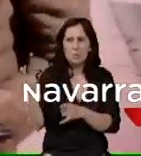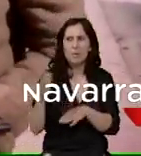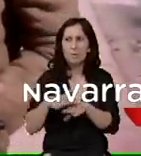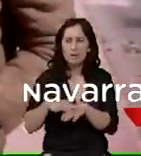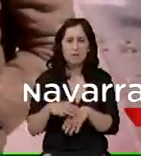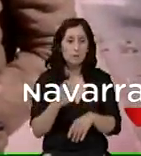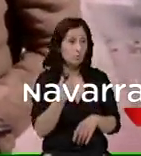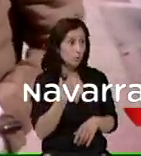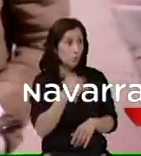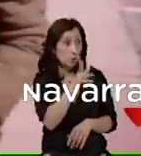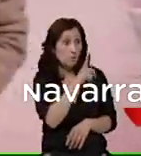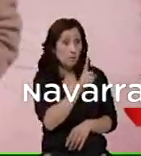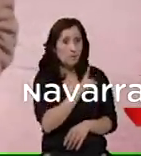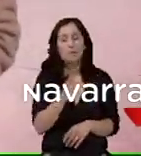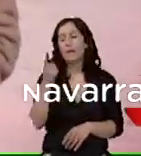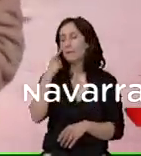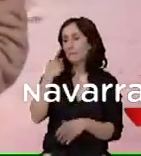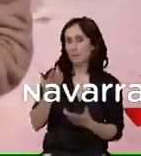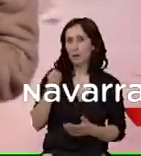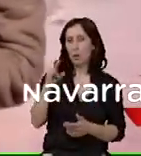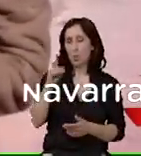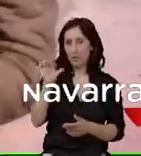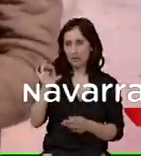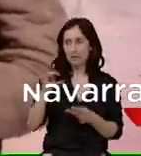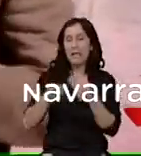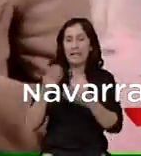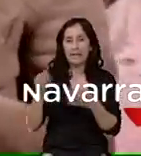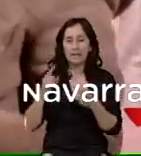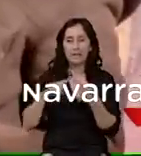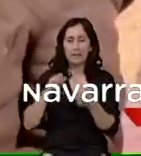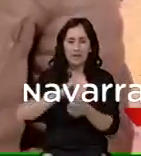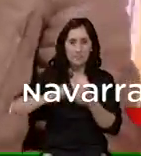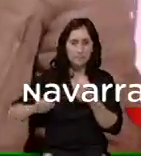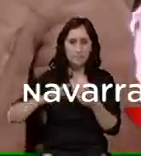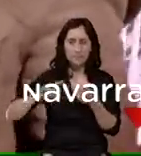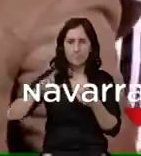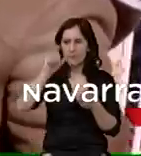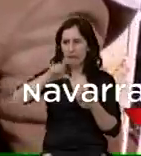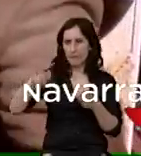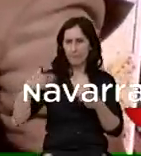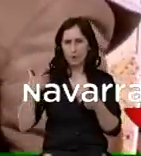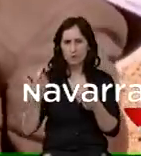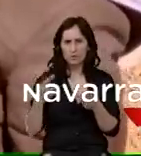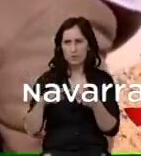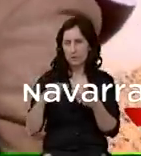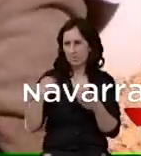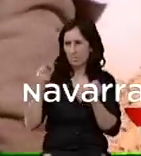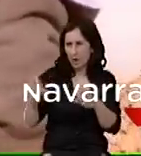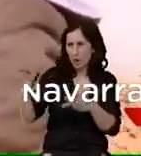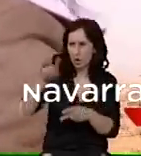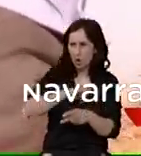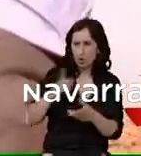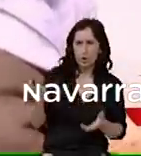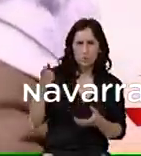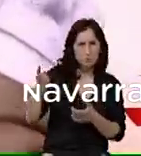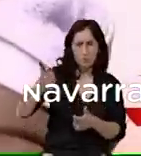Yo, si no te la he robado. Hombre, vamos a ver. Judas se dedica a robar, a molestar a los vecinos. Vamos, peor que yo, muchísimo